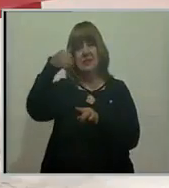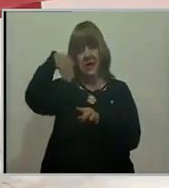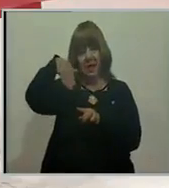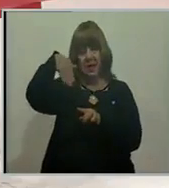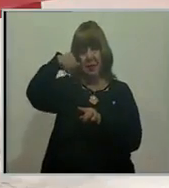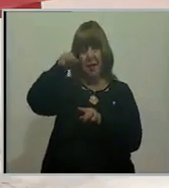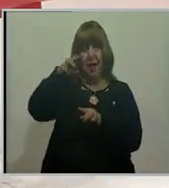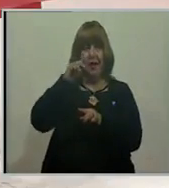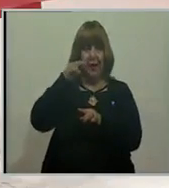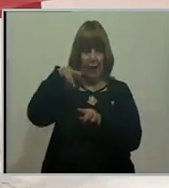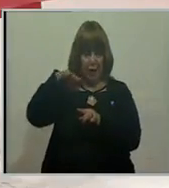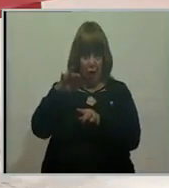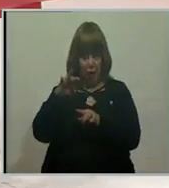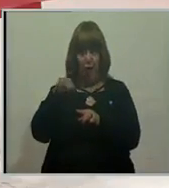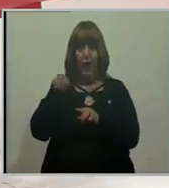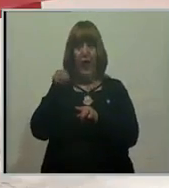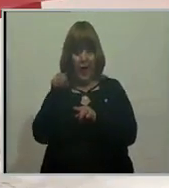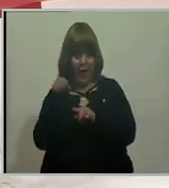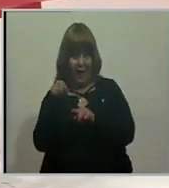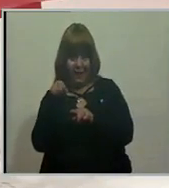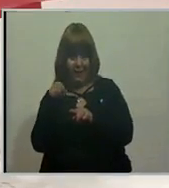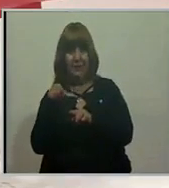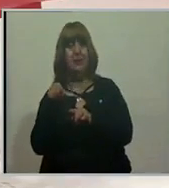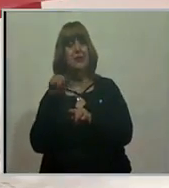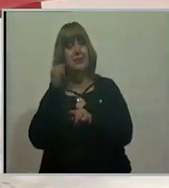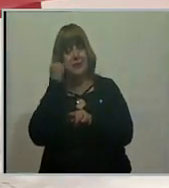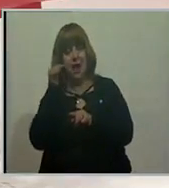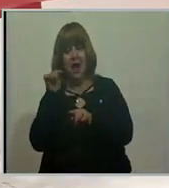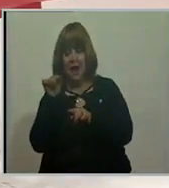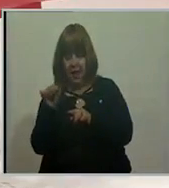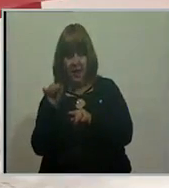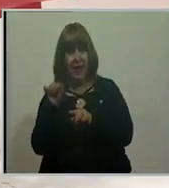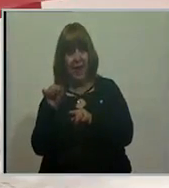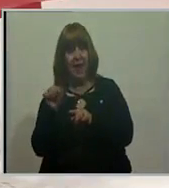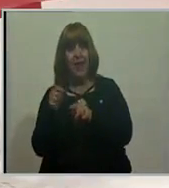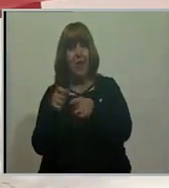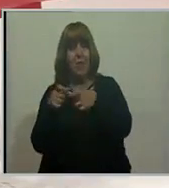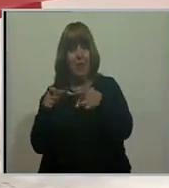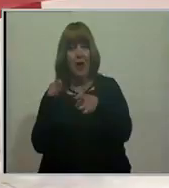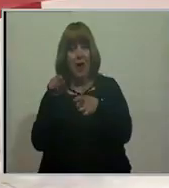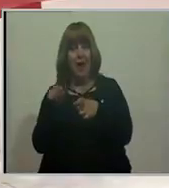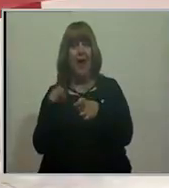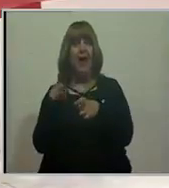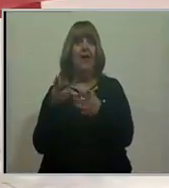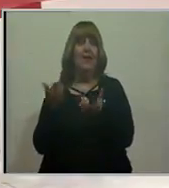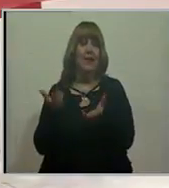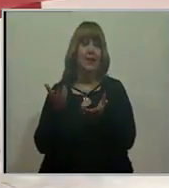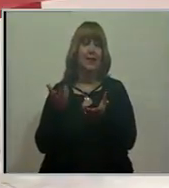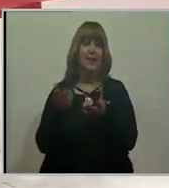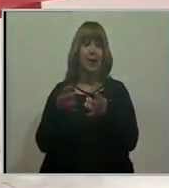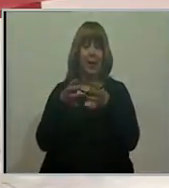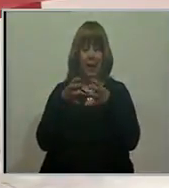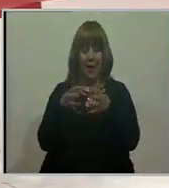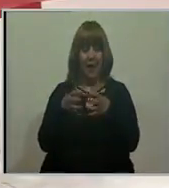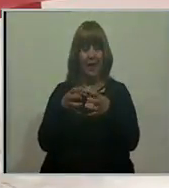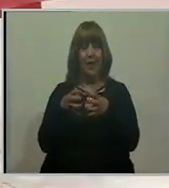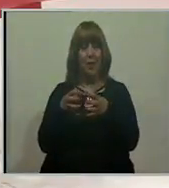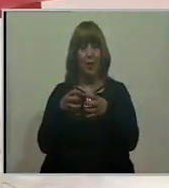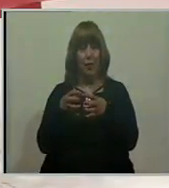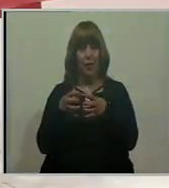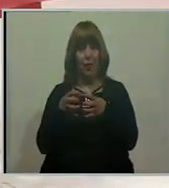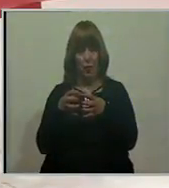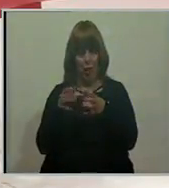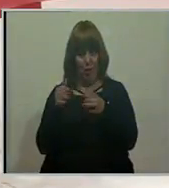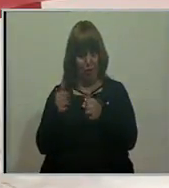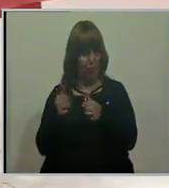también de un estado dentro de Italia que no. Exactamente, sí. Que tiene hasta una moneda propia que no es propia, una cosa rara, digamos. Pero